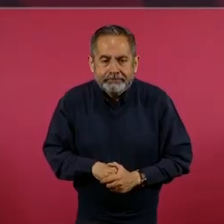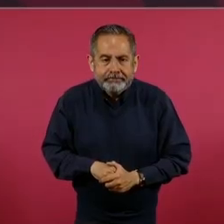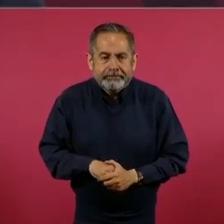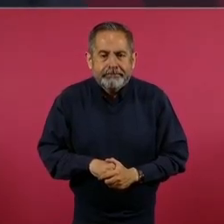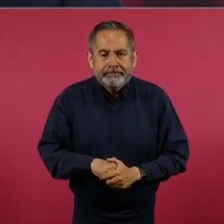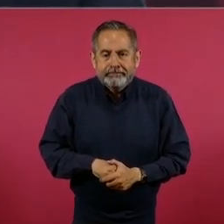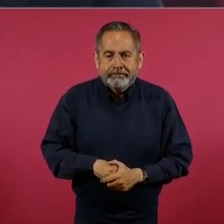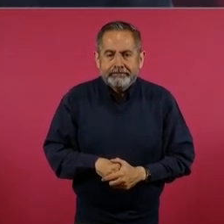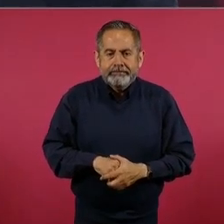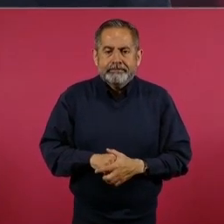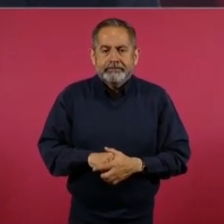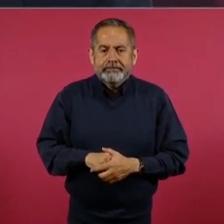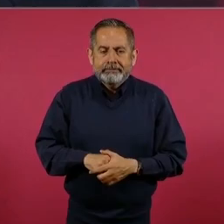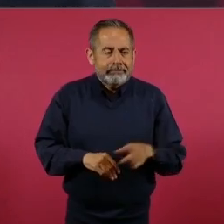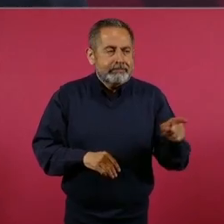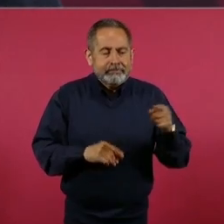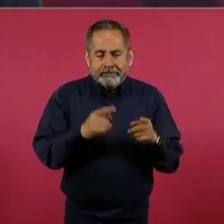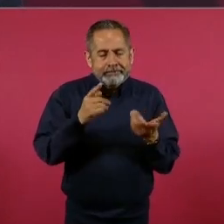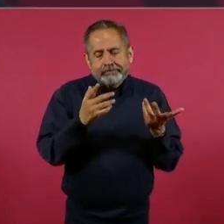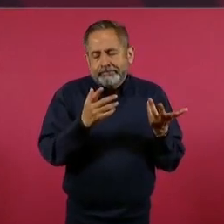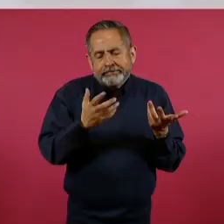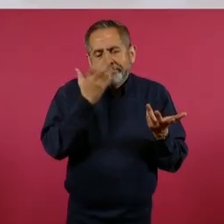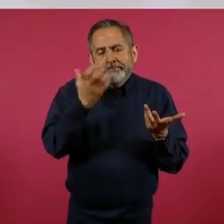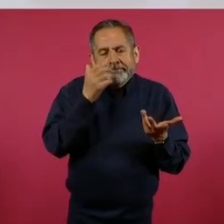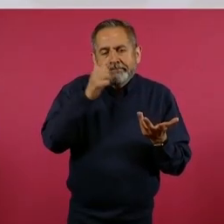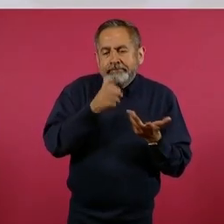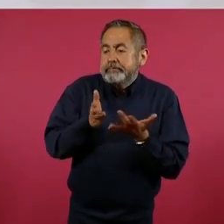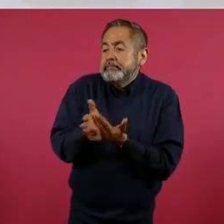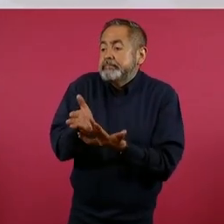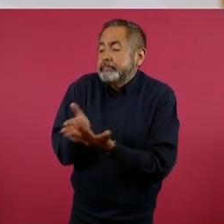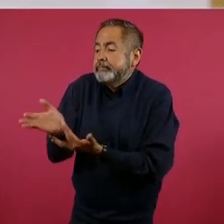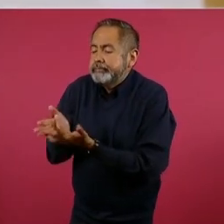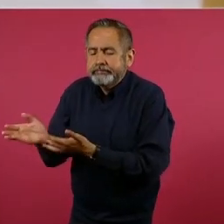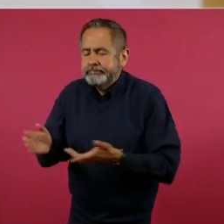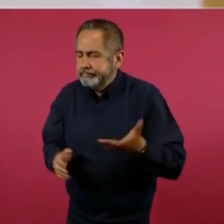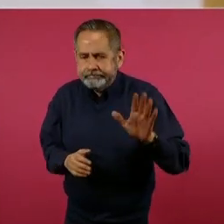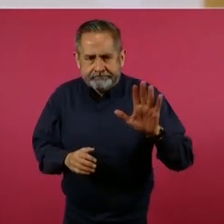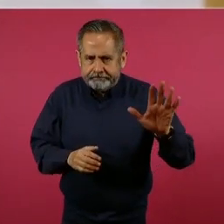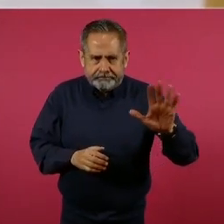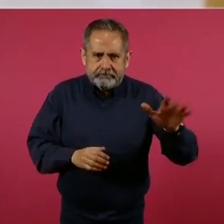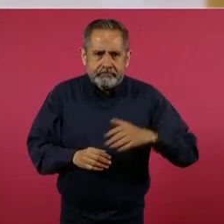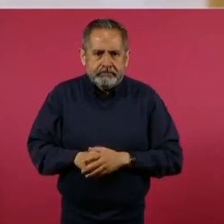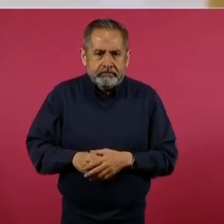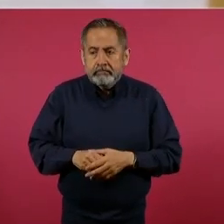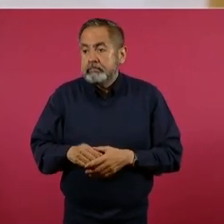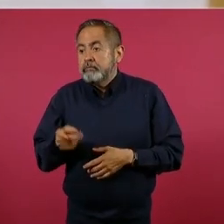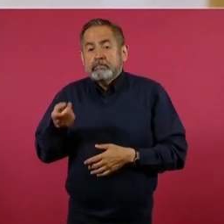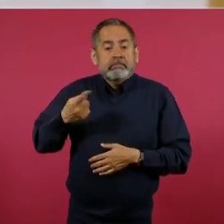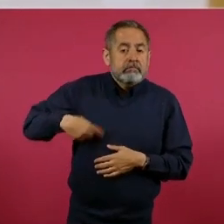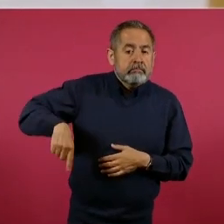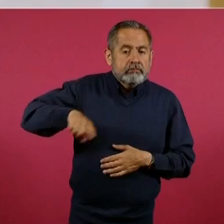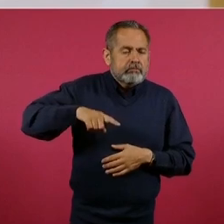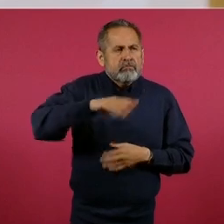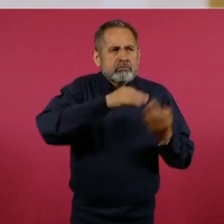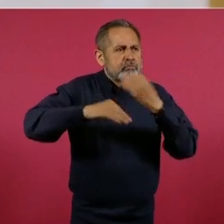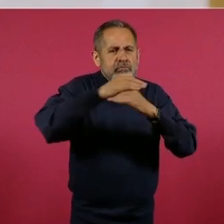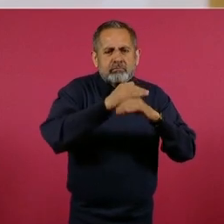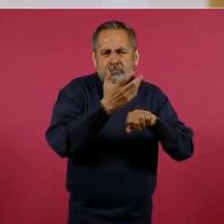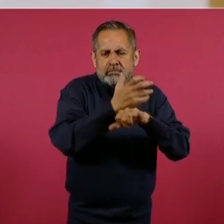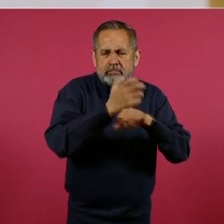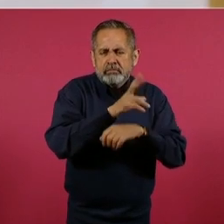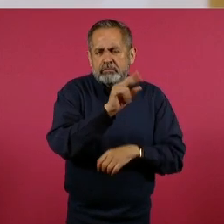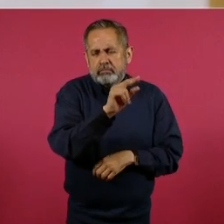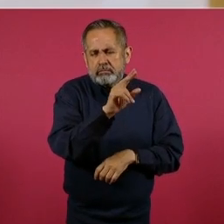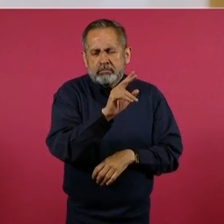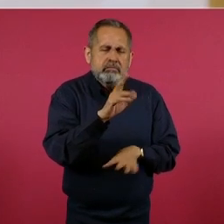Y hay esa manía, no en todos los funcionarios de Estados Unidos, no en